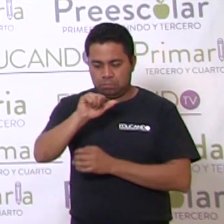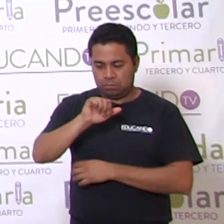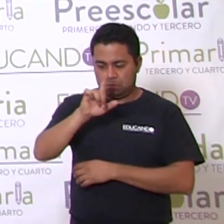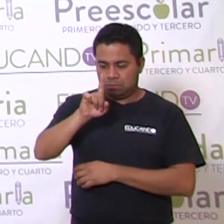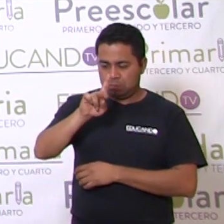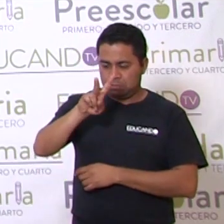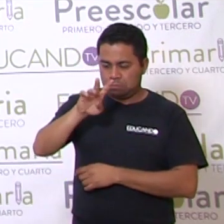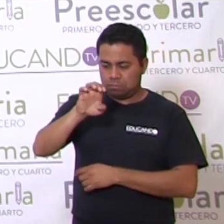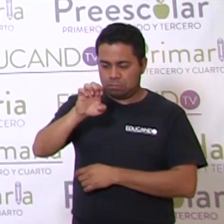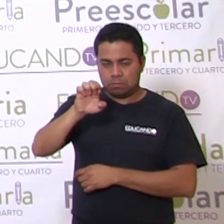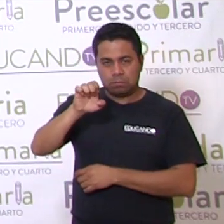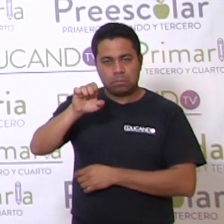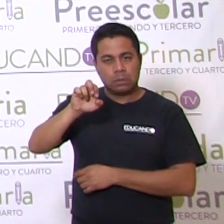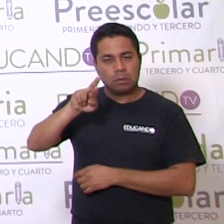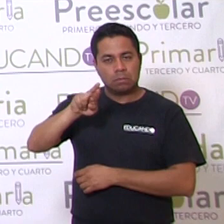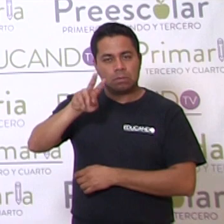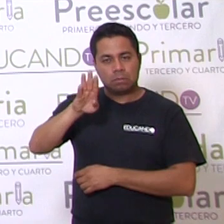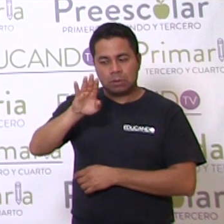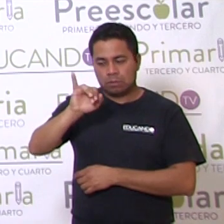adverbios, bien.